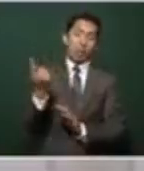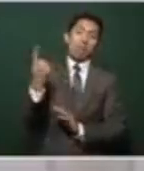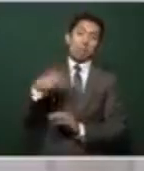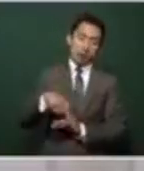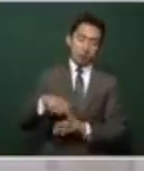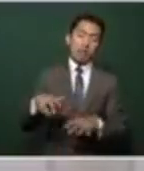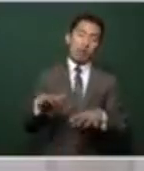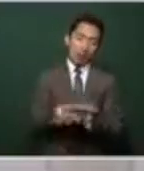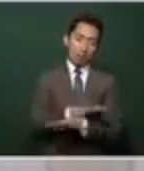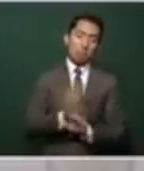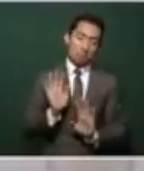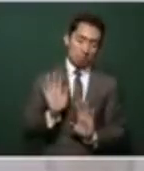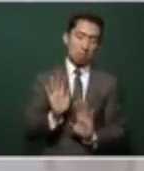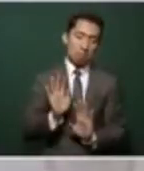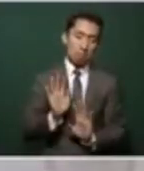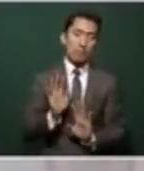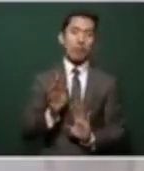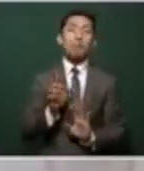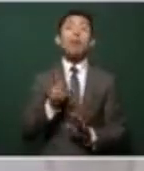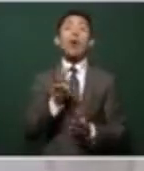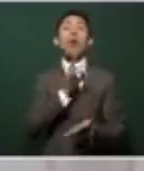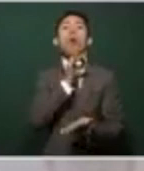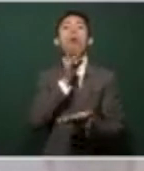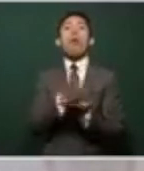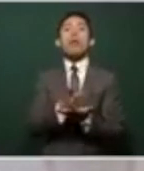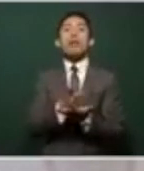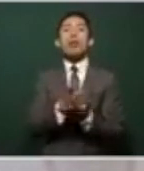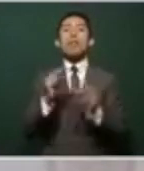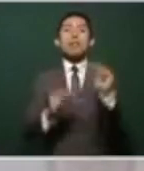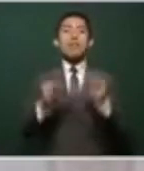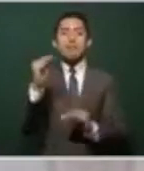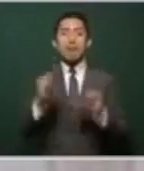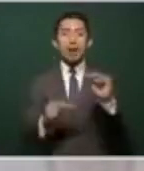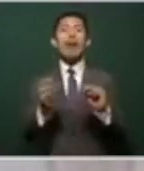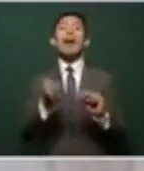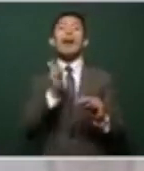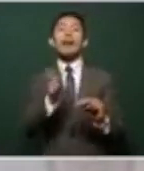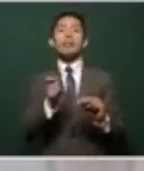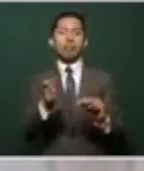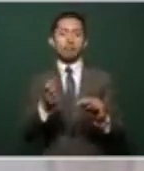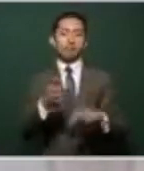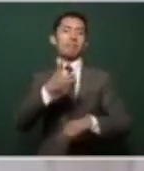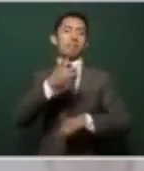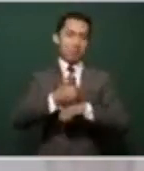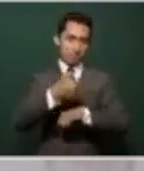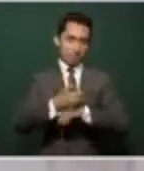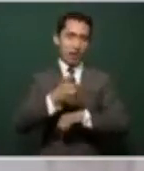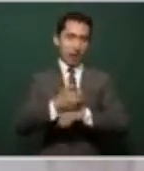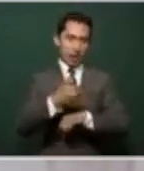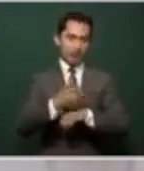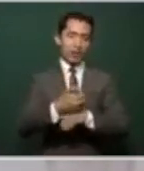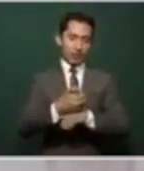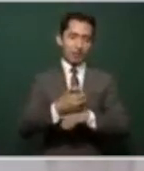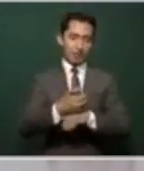solo en el nivel básico. No estaba así.